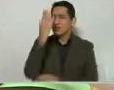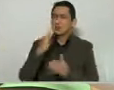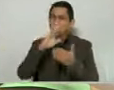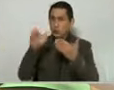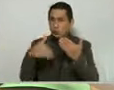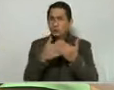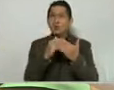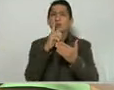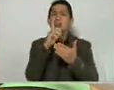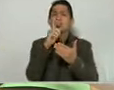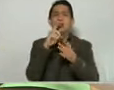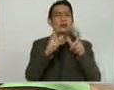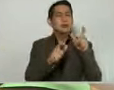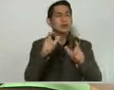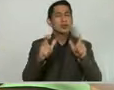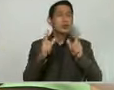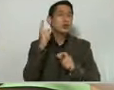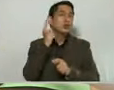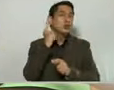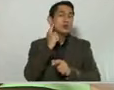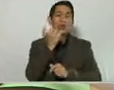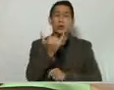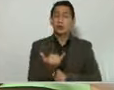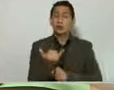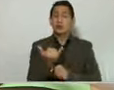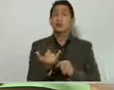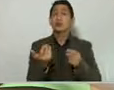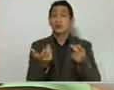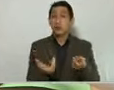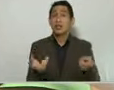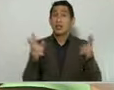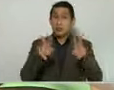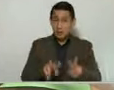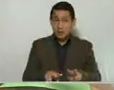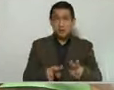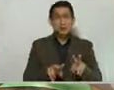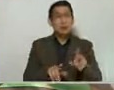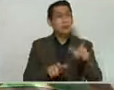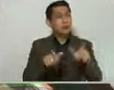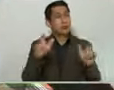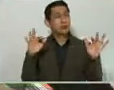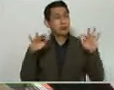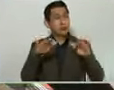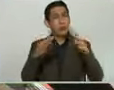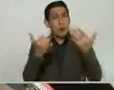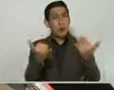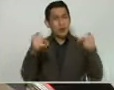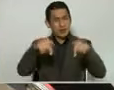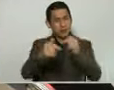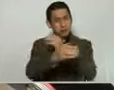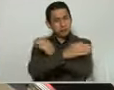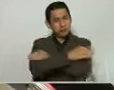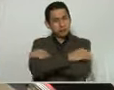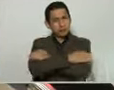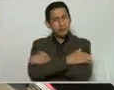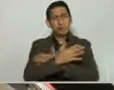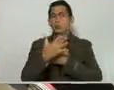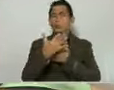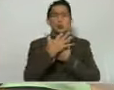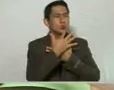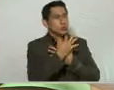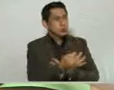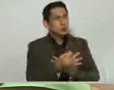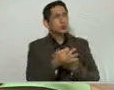nos están escuchando y buenos días también a todos los que se unen en este enlace radial. Un abrazo. Muy bien, un gusto